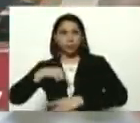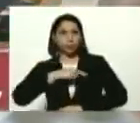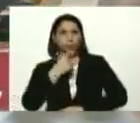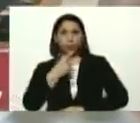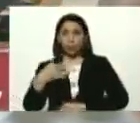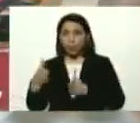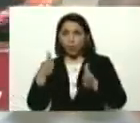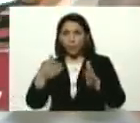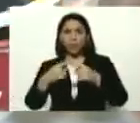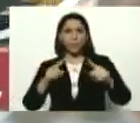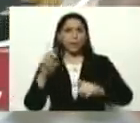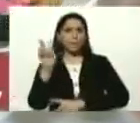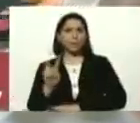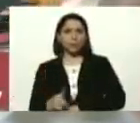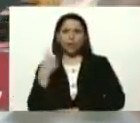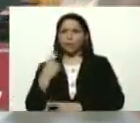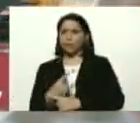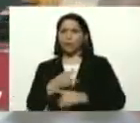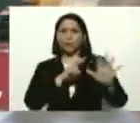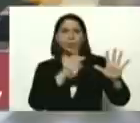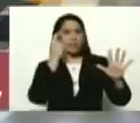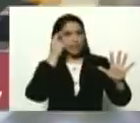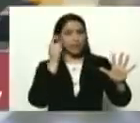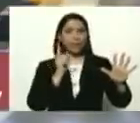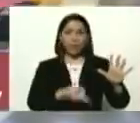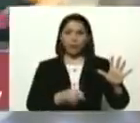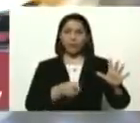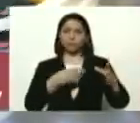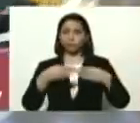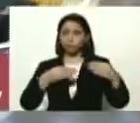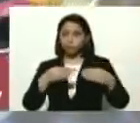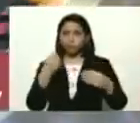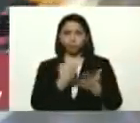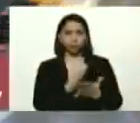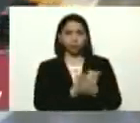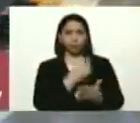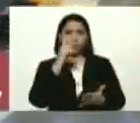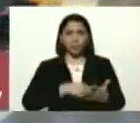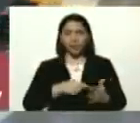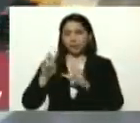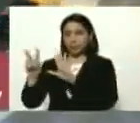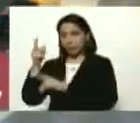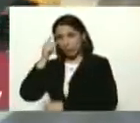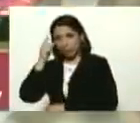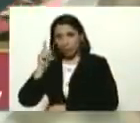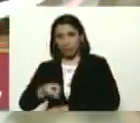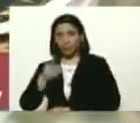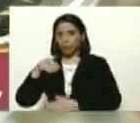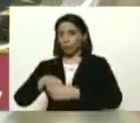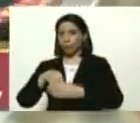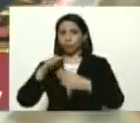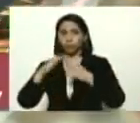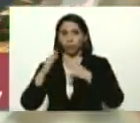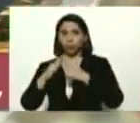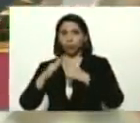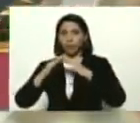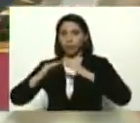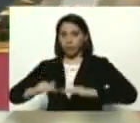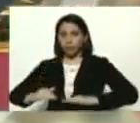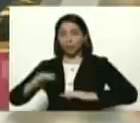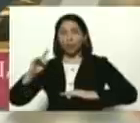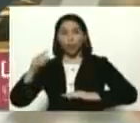camino para Venezuela es 7 días de flexibilización y 7 días de cuarentena radical.